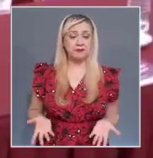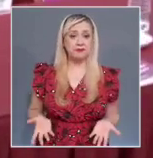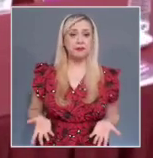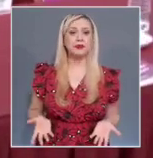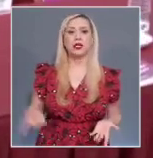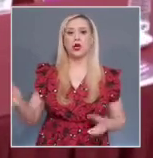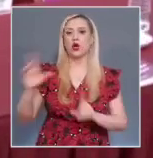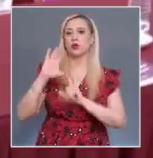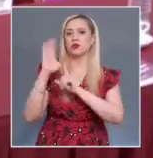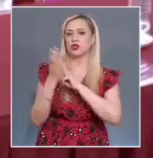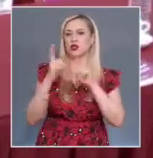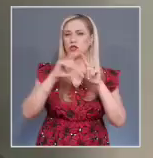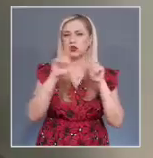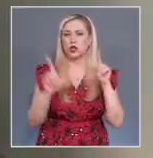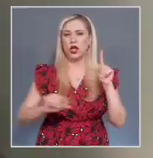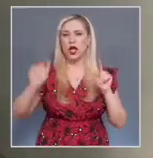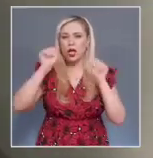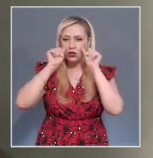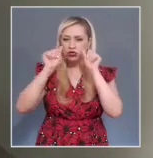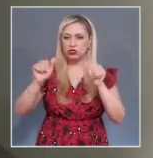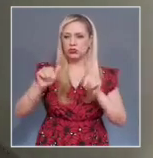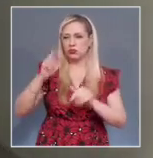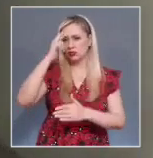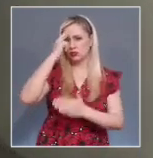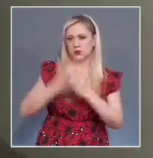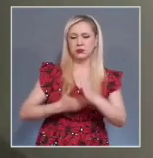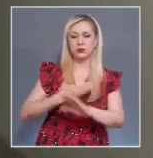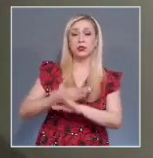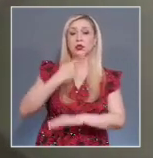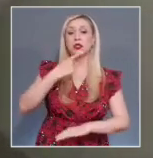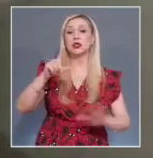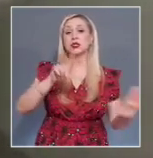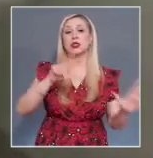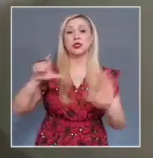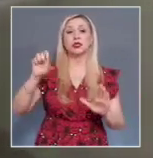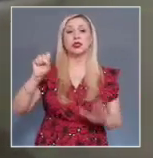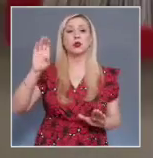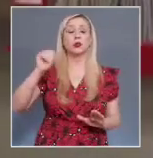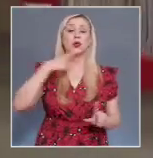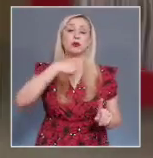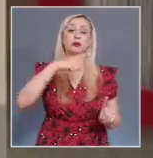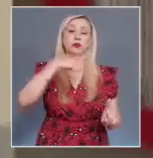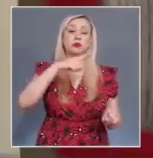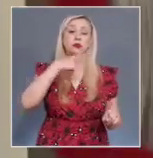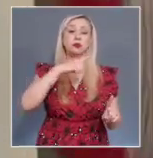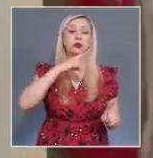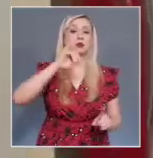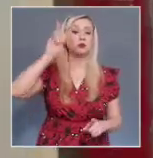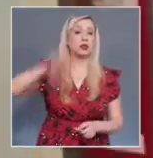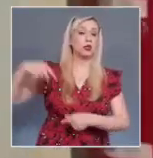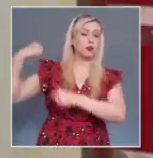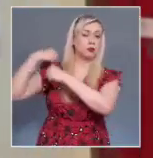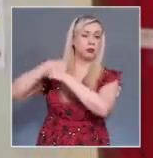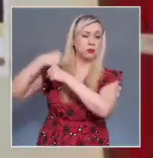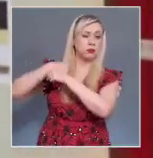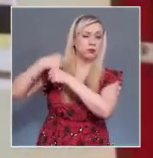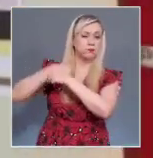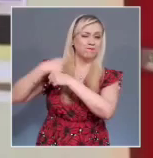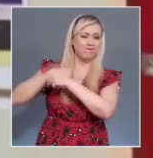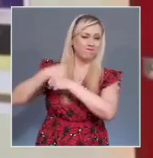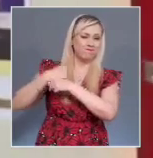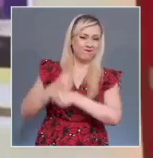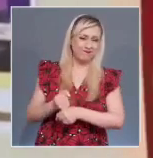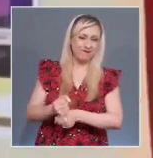Víctimas revelan que se presentaron 769 denuncias por casos de tortura, principalmente por actos cometidos durante